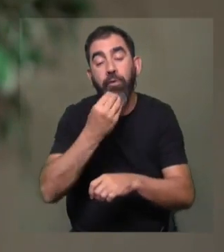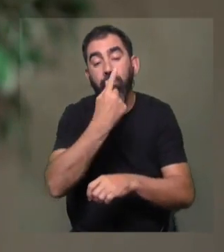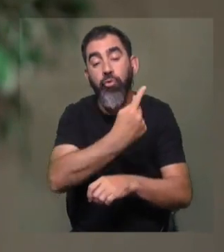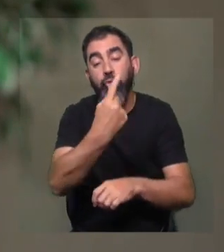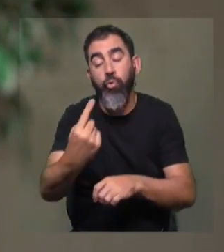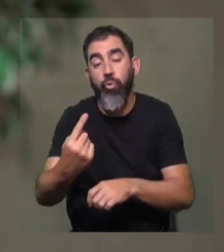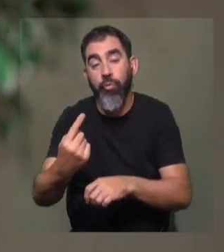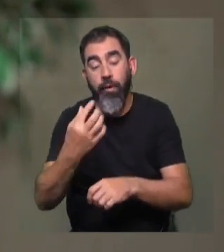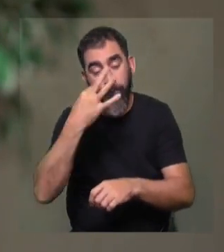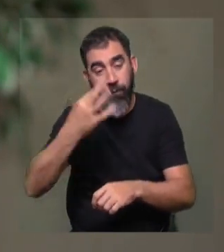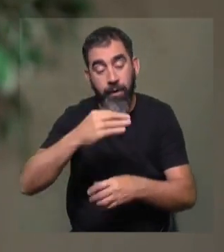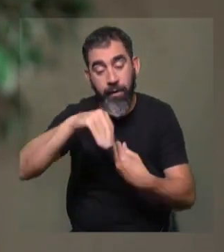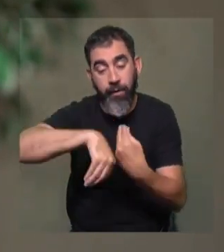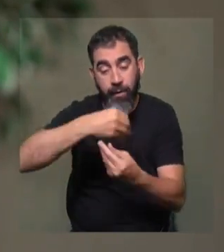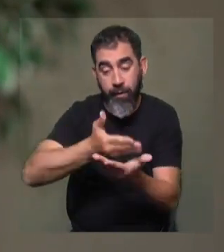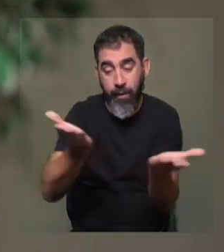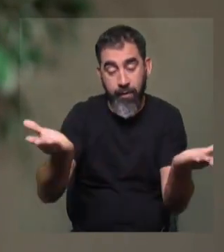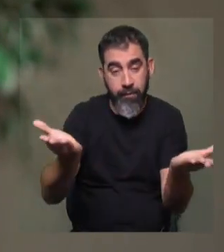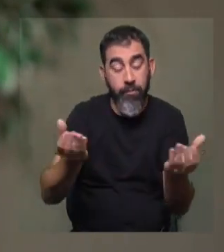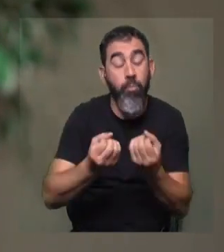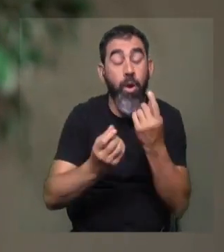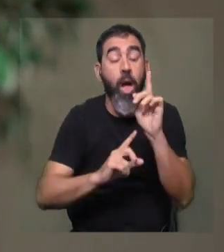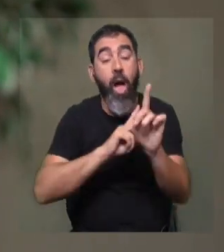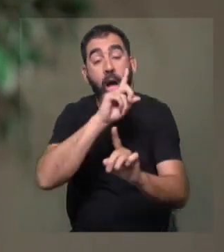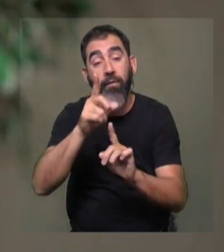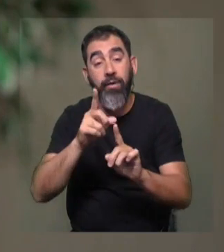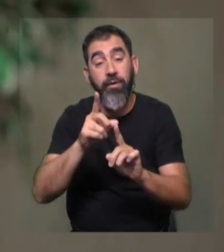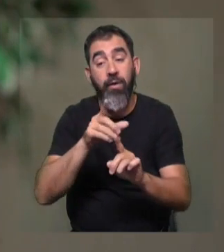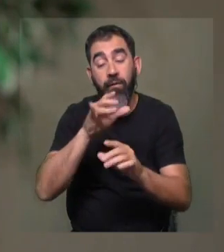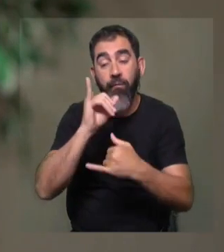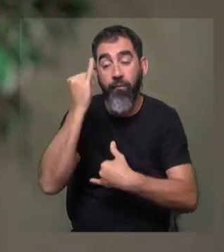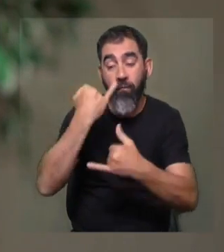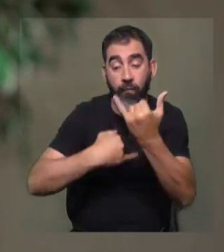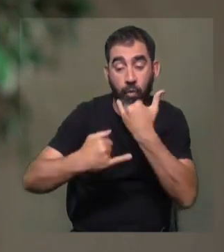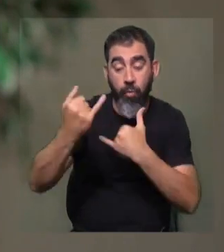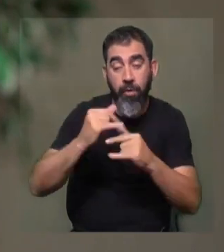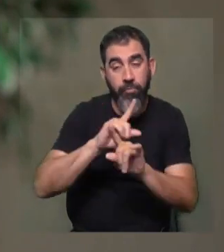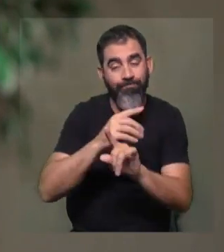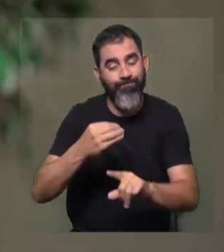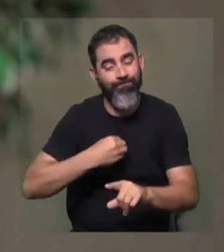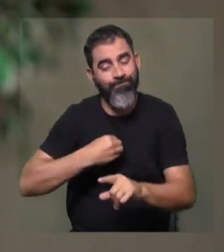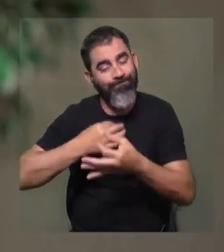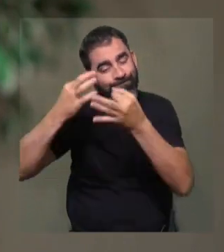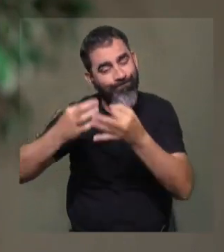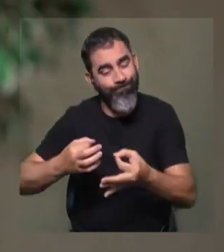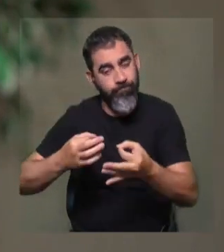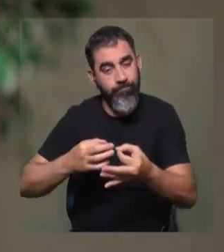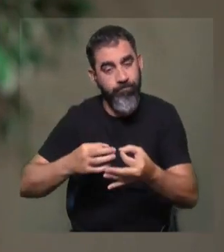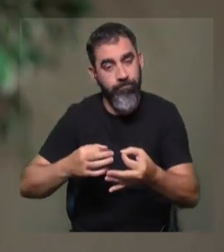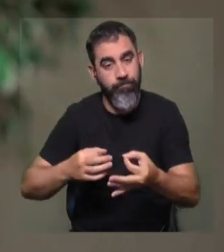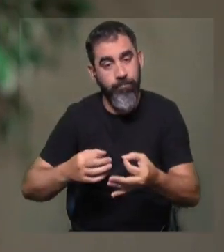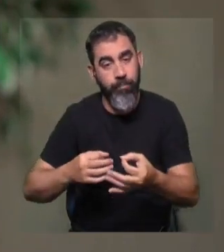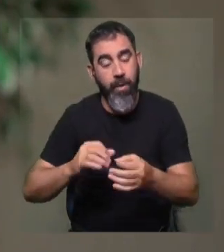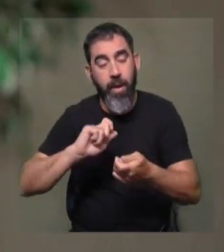que mostrarle realmente a las familias, porque muchas veces acuden a fuentes de información quizás no científicas para